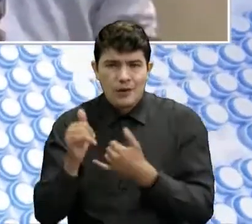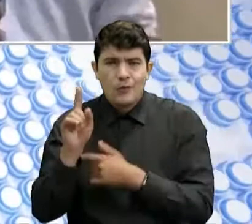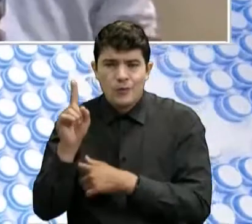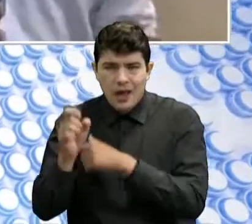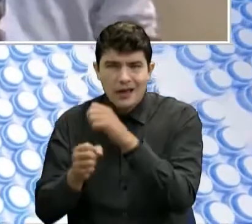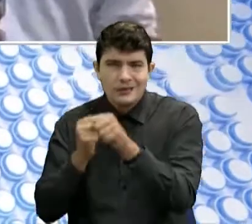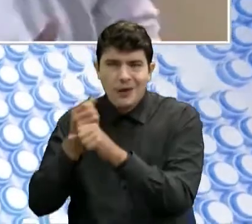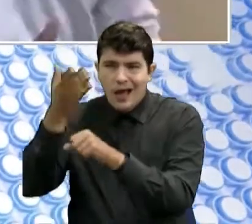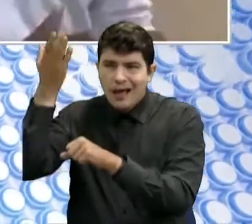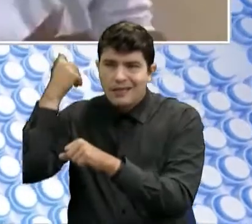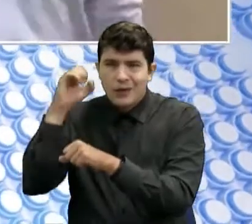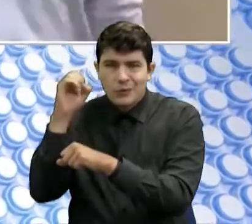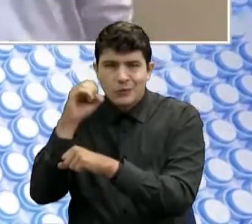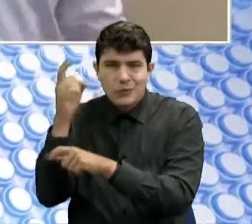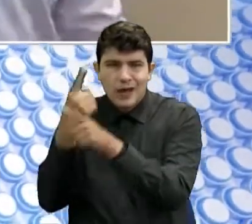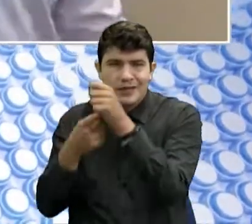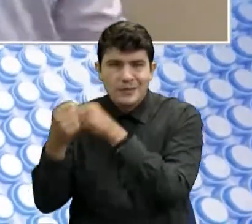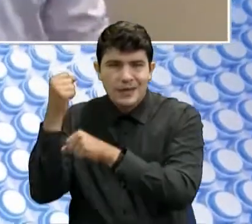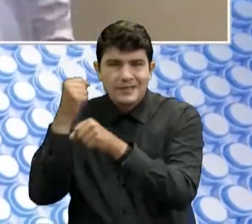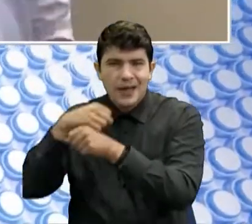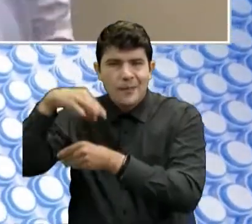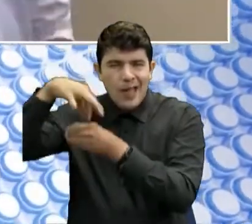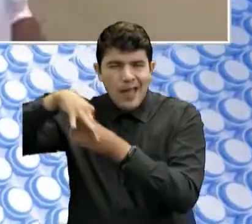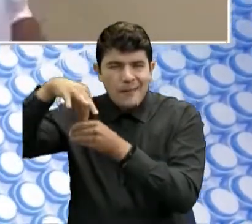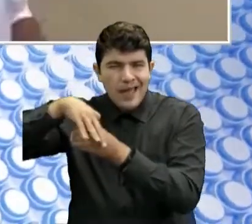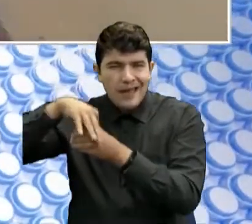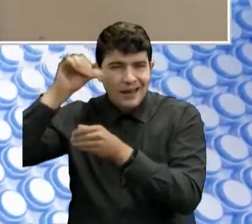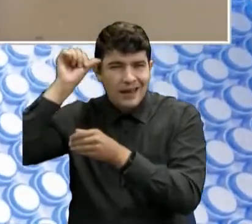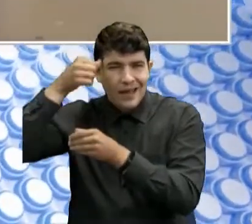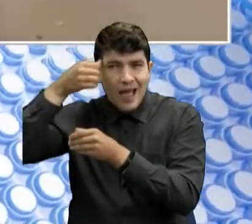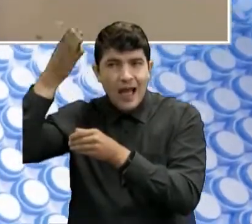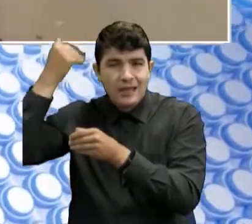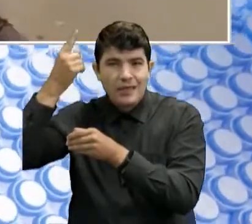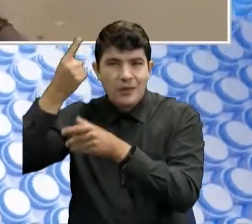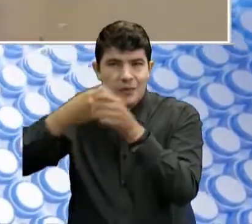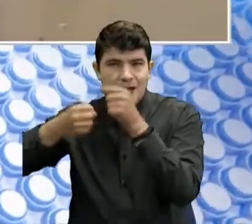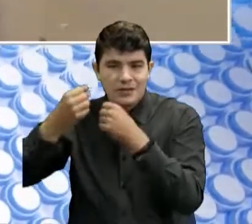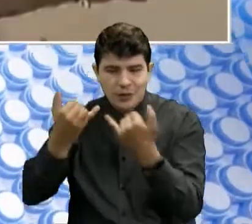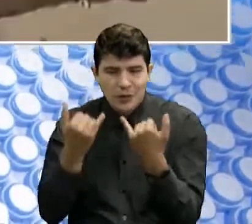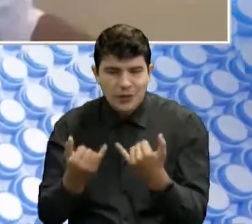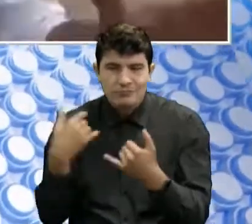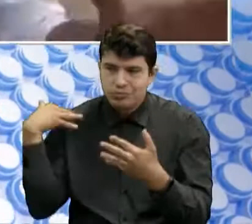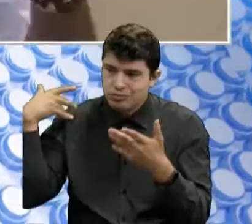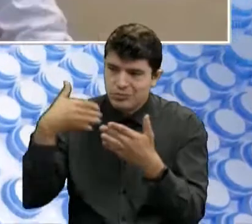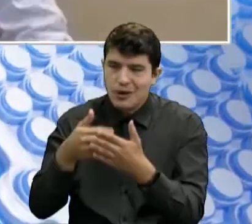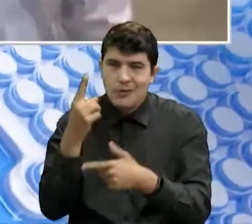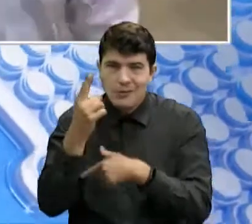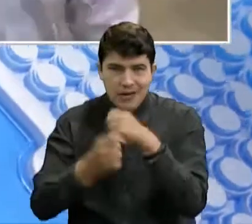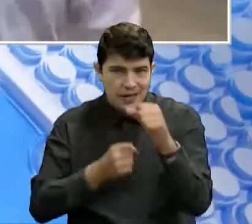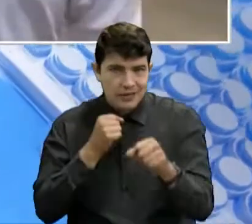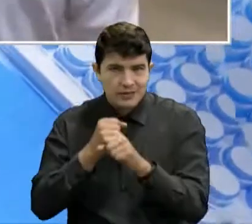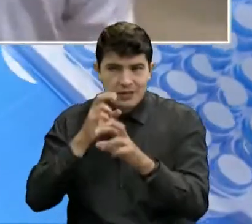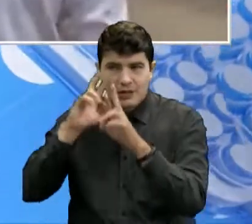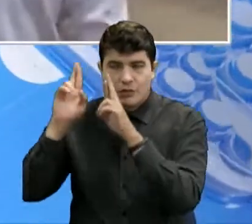aquí es muy importante que tiene